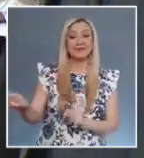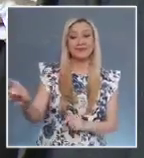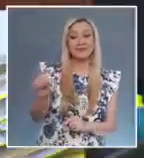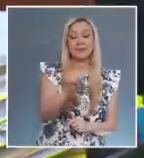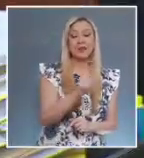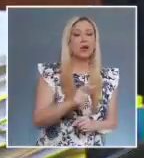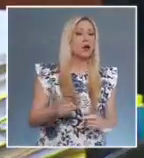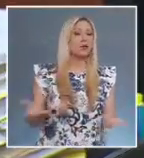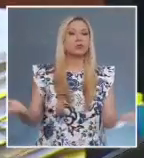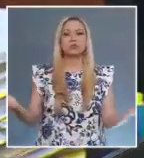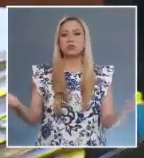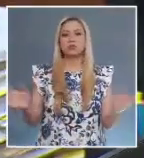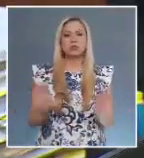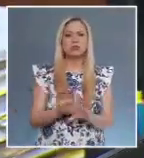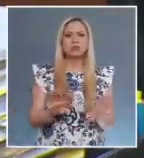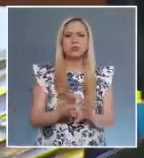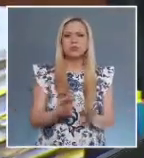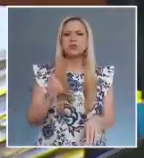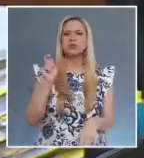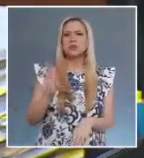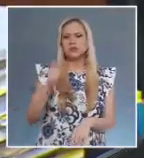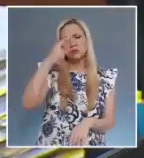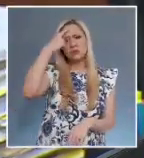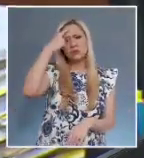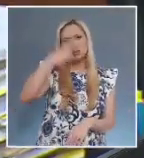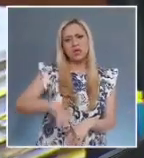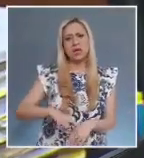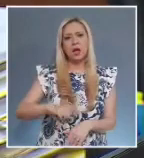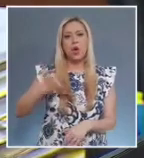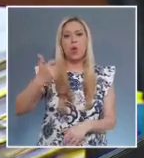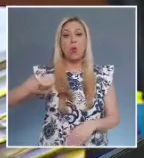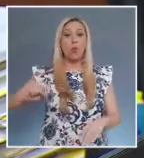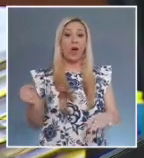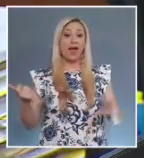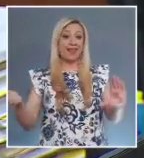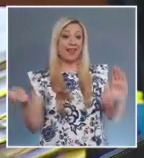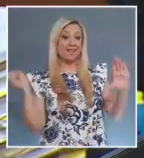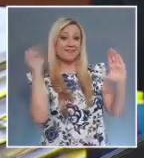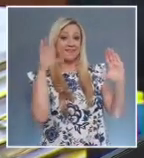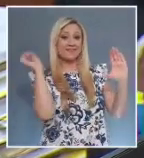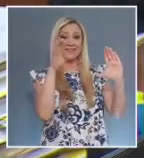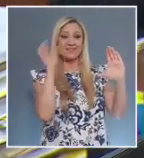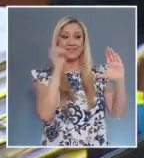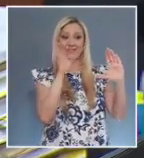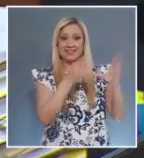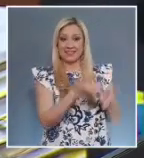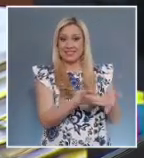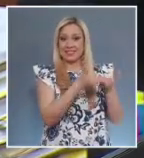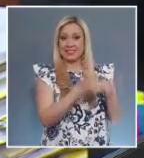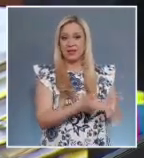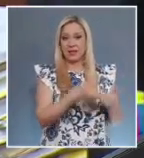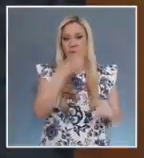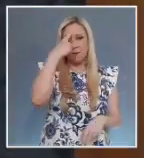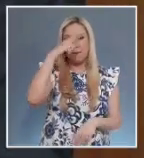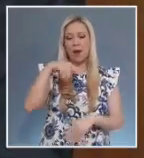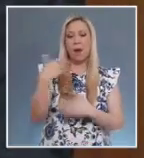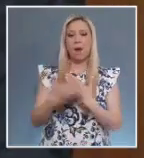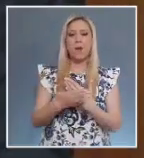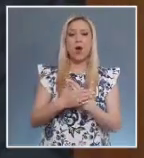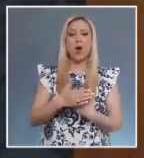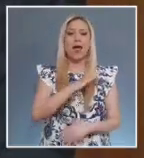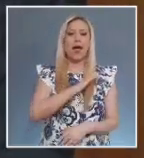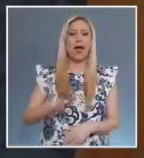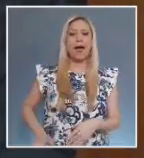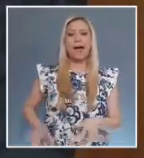ordinarios para constituir fideicomisos con el fin de crear reservas para utilizarlas durante la precampaña y campaña del